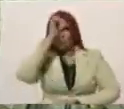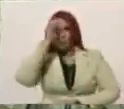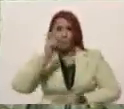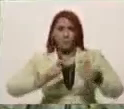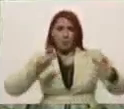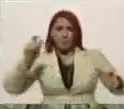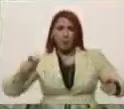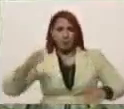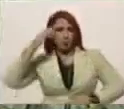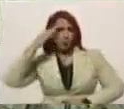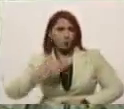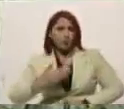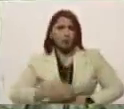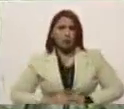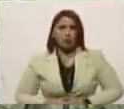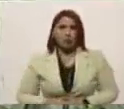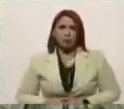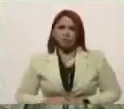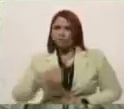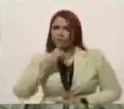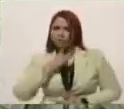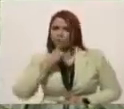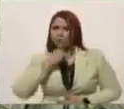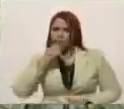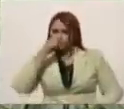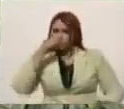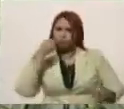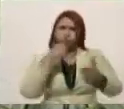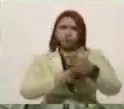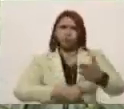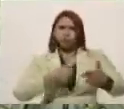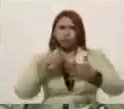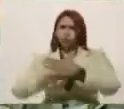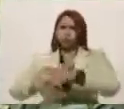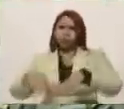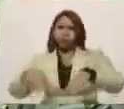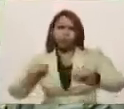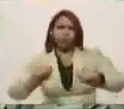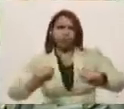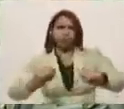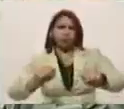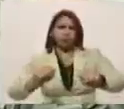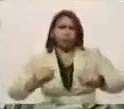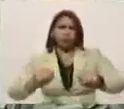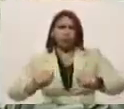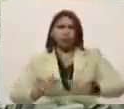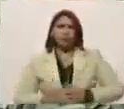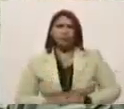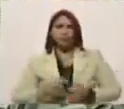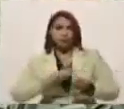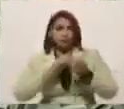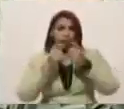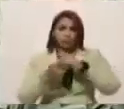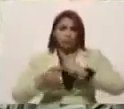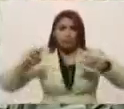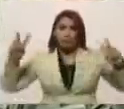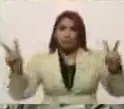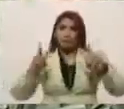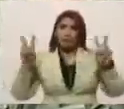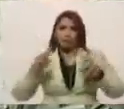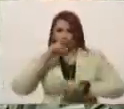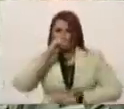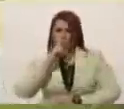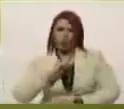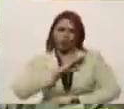civiles y militares que resistieron la embestida imperialista y nos llevaron a la victoria en estos